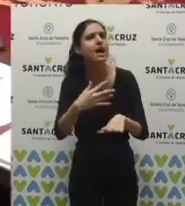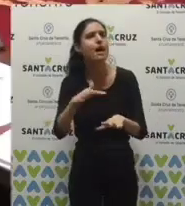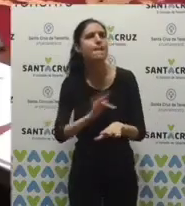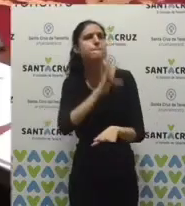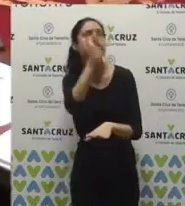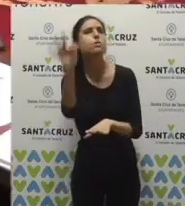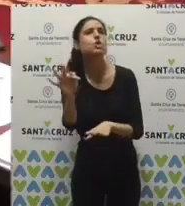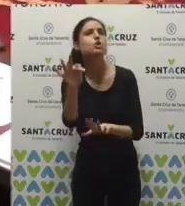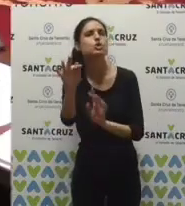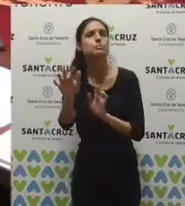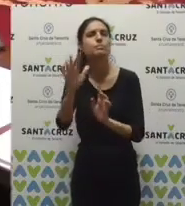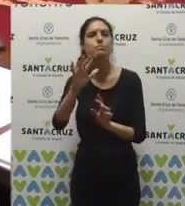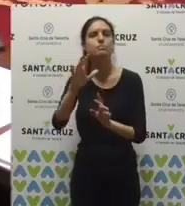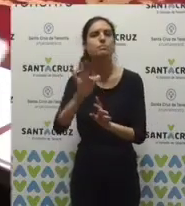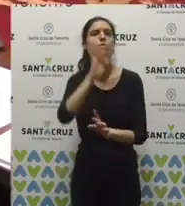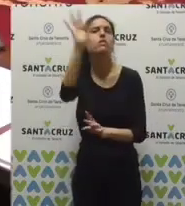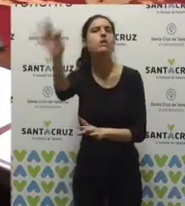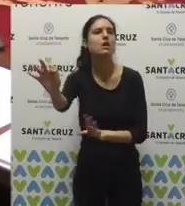el siguiente turno